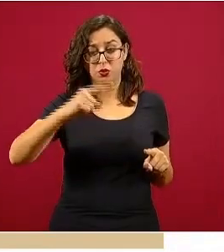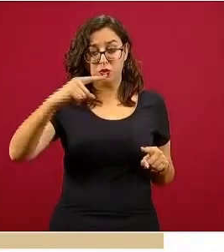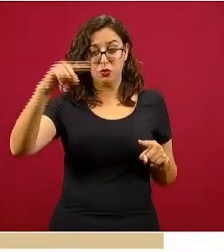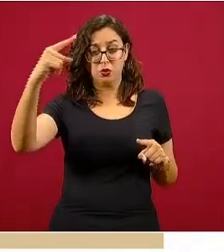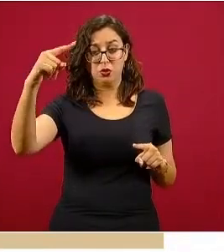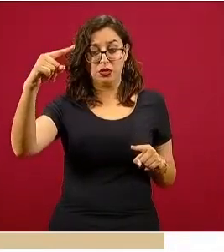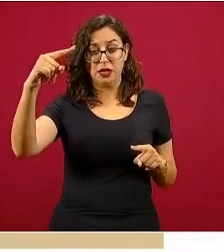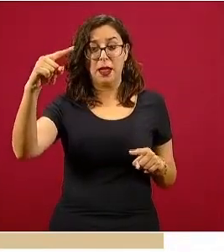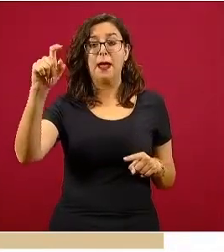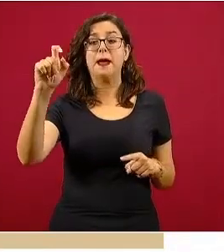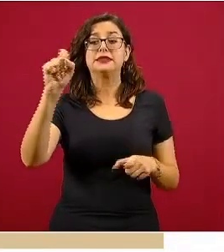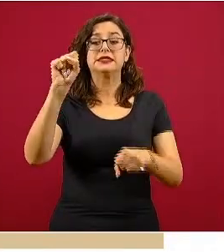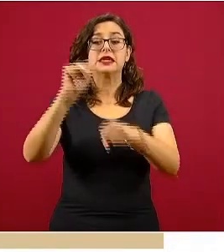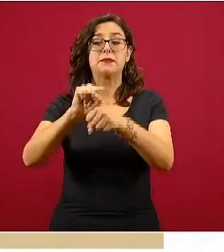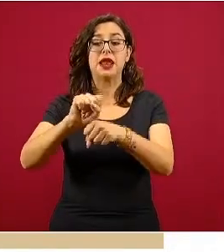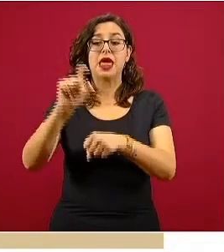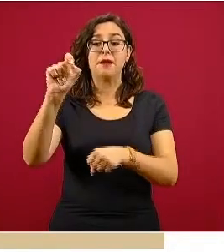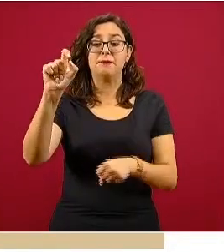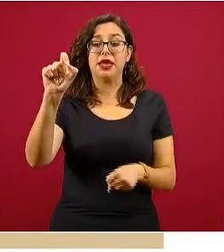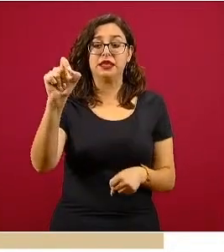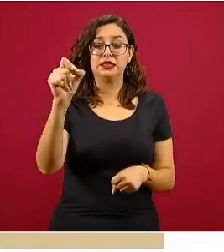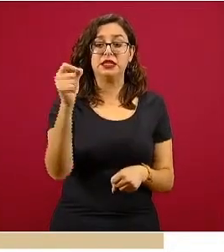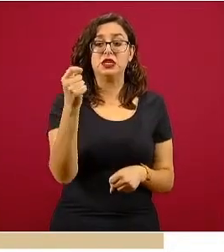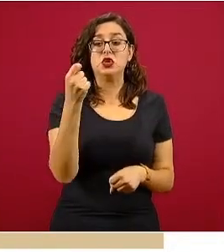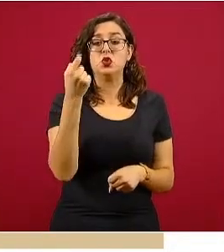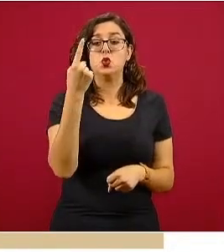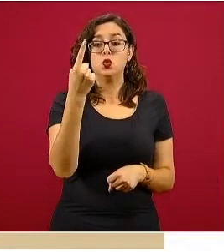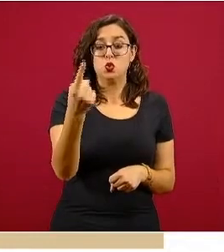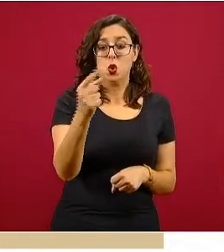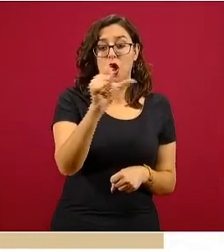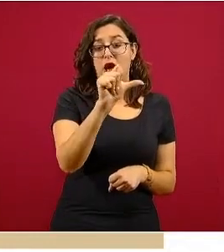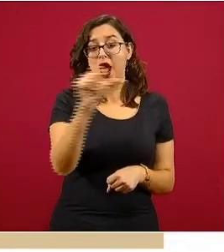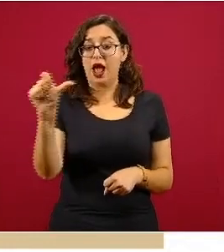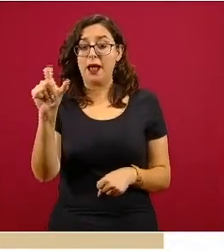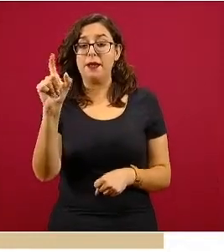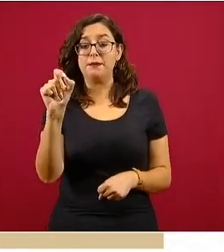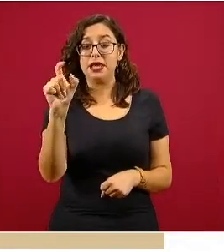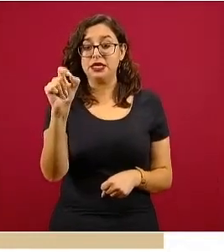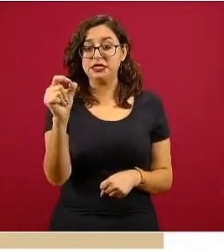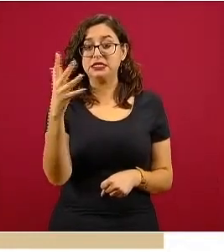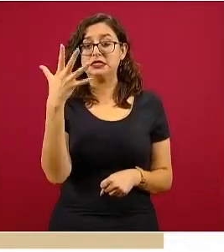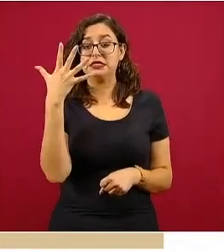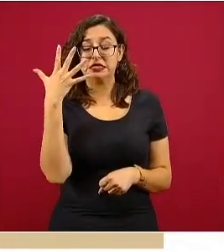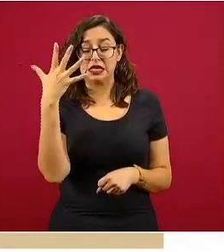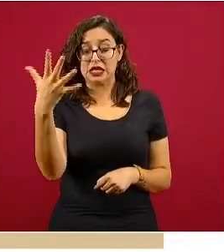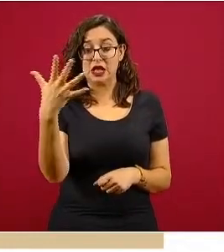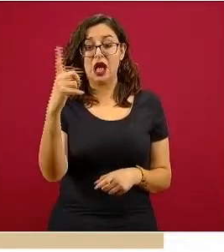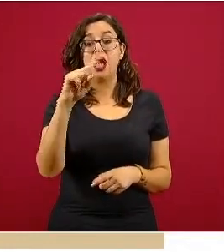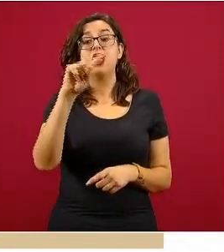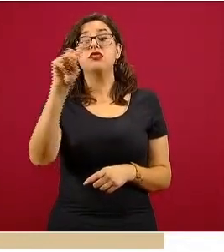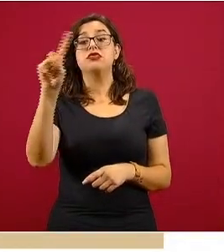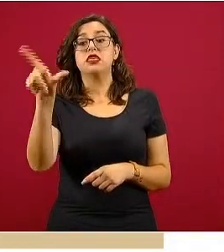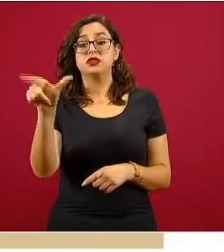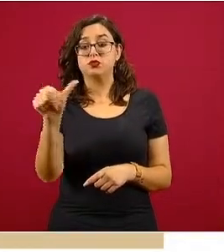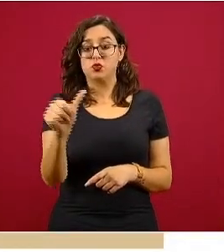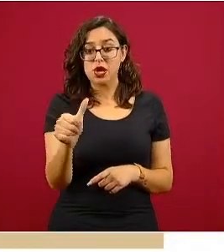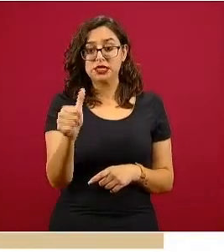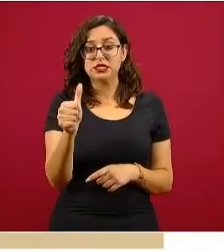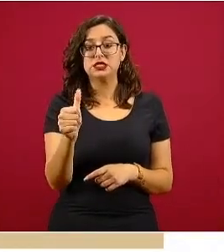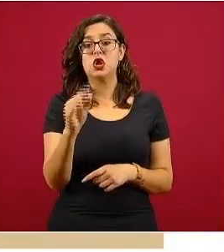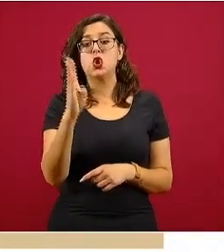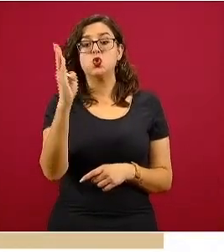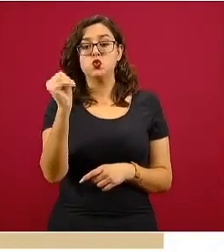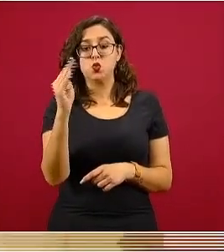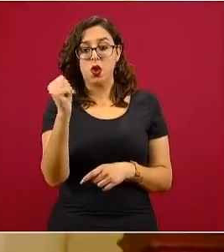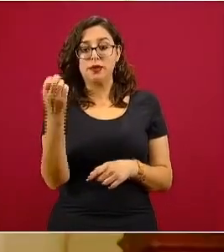21, se mantuvo la transmisión hasta la semana 25 donde obtienen su ACME y prácticamente 9